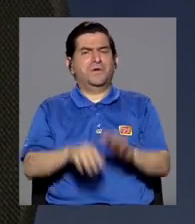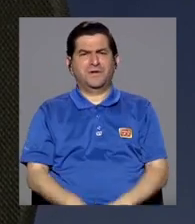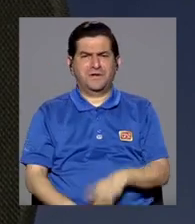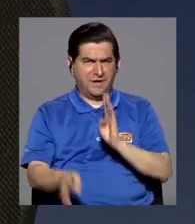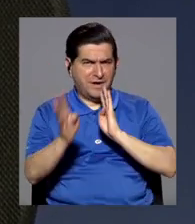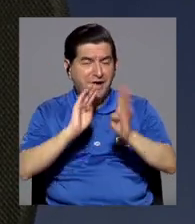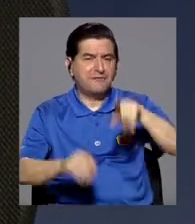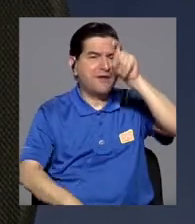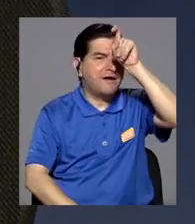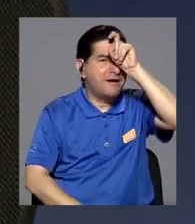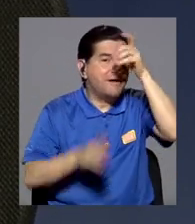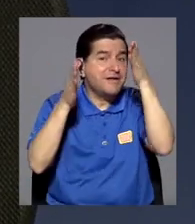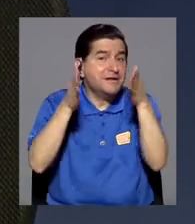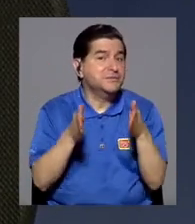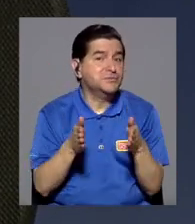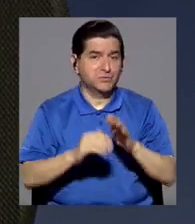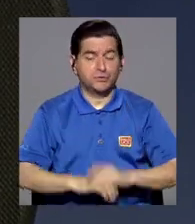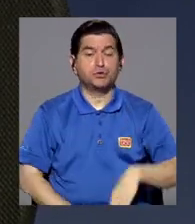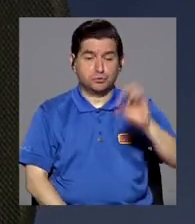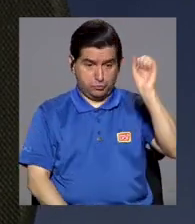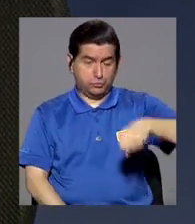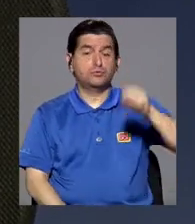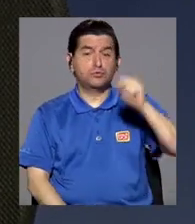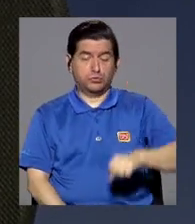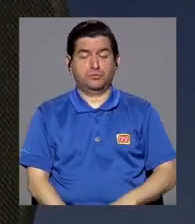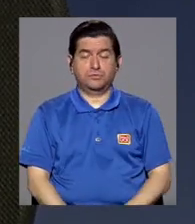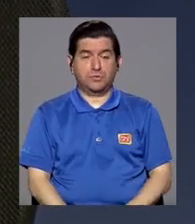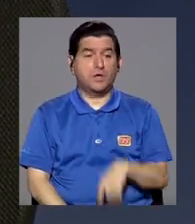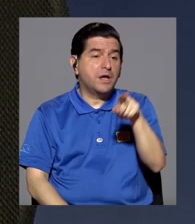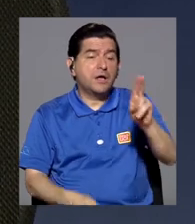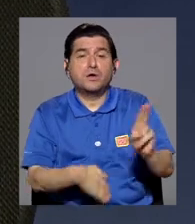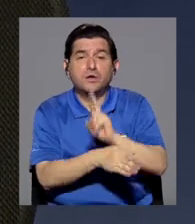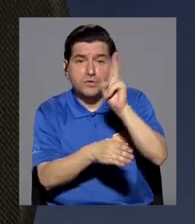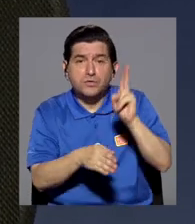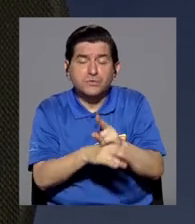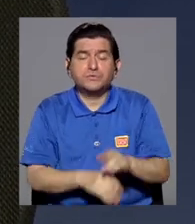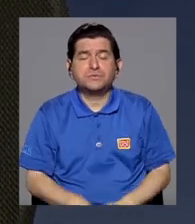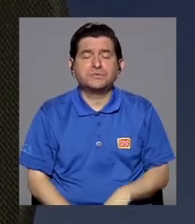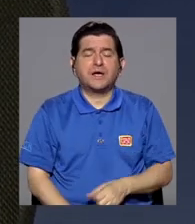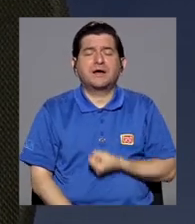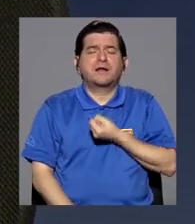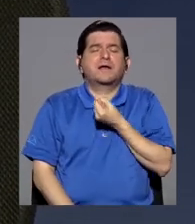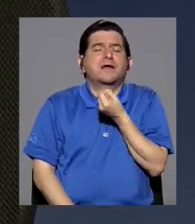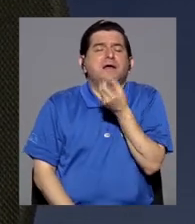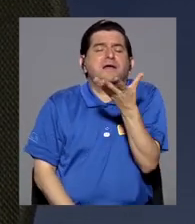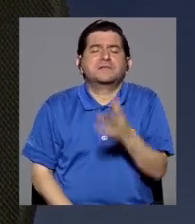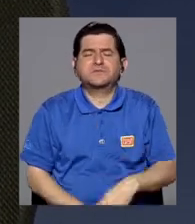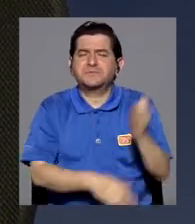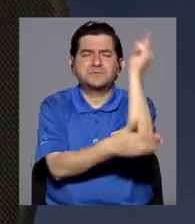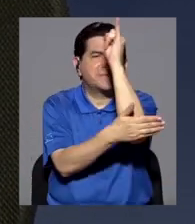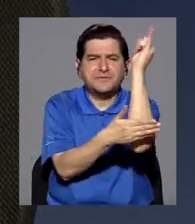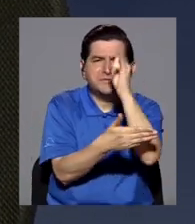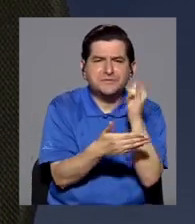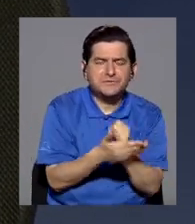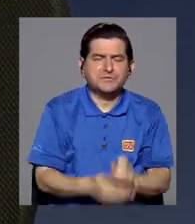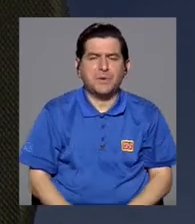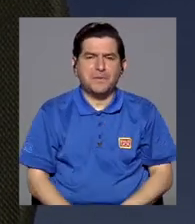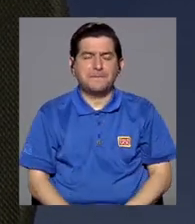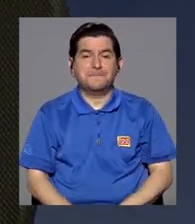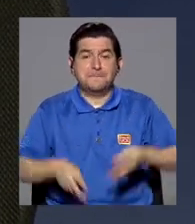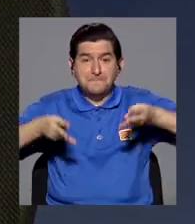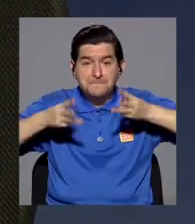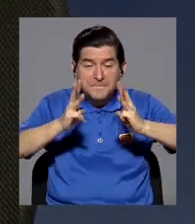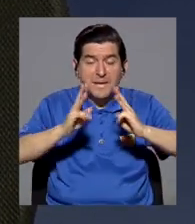dígame usted refería a los egipcios efectivamente los egipcios utilizaron la expresión artística del arte digamos como un